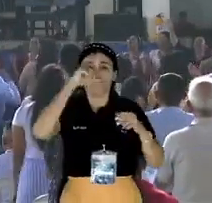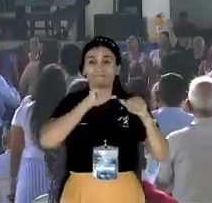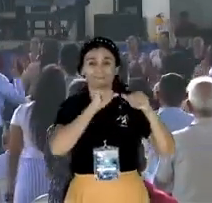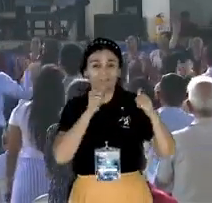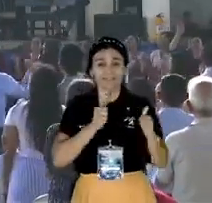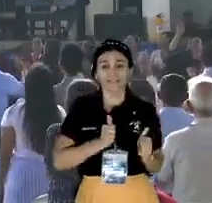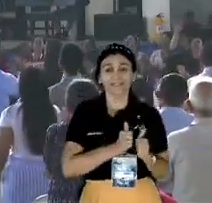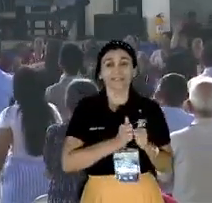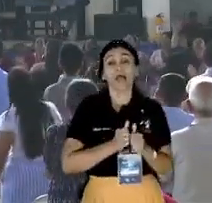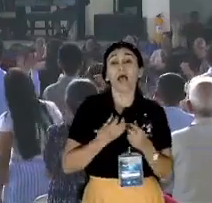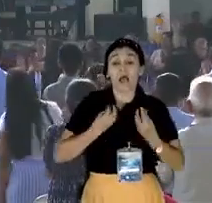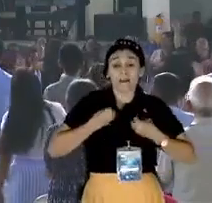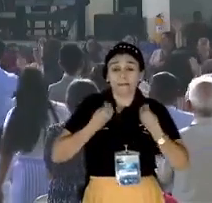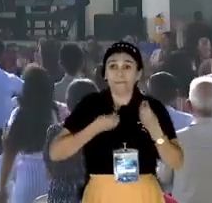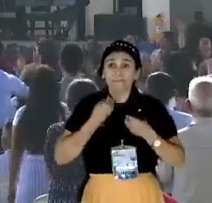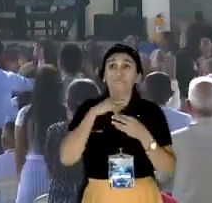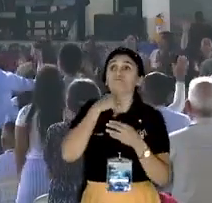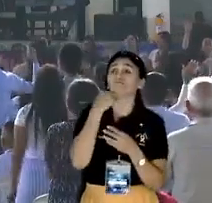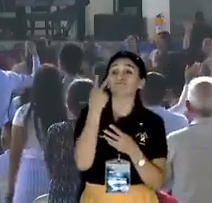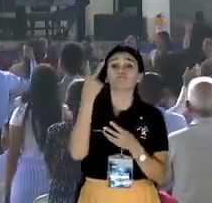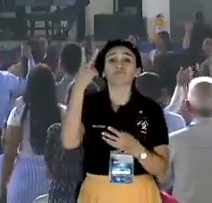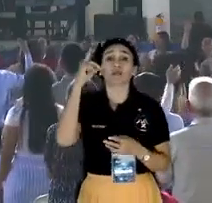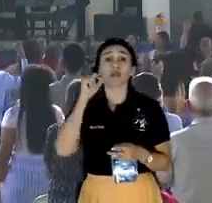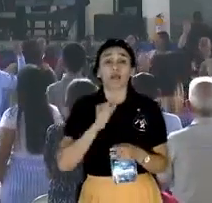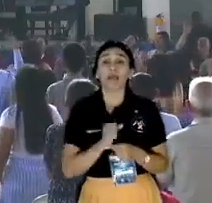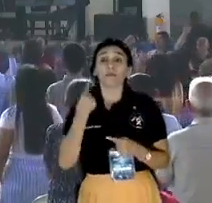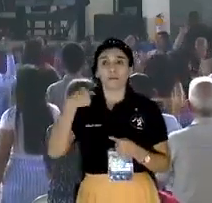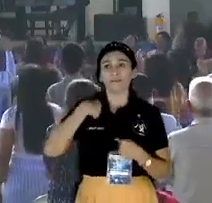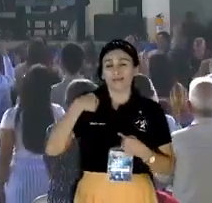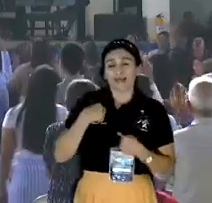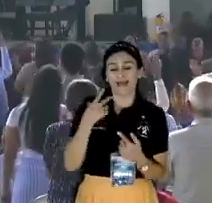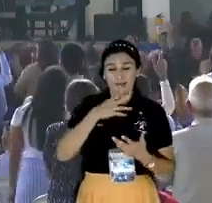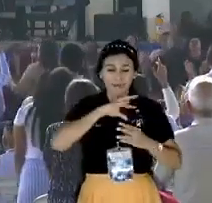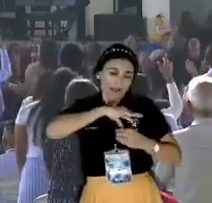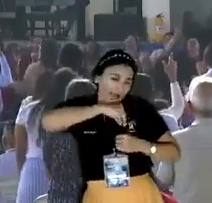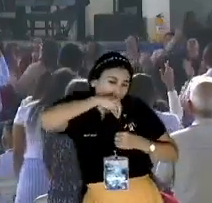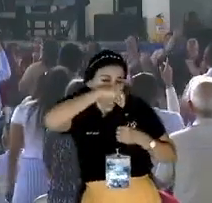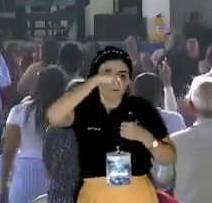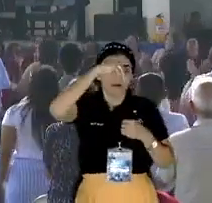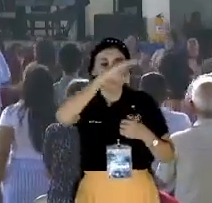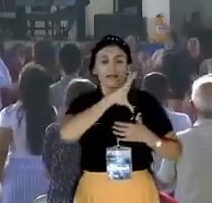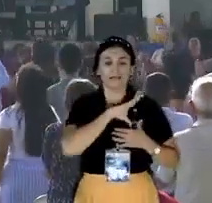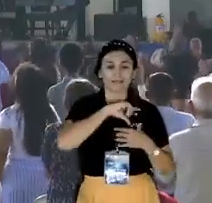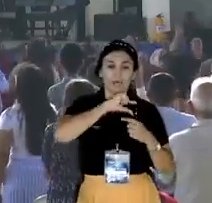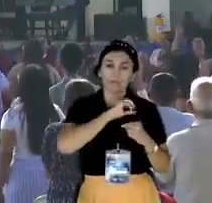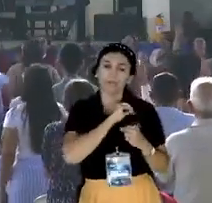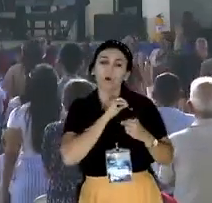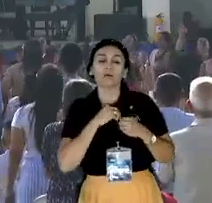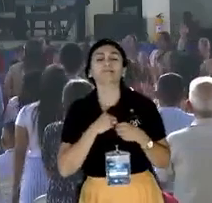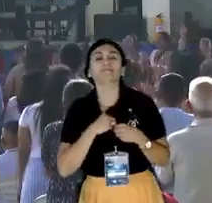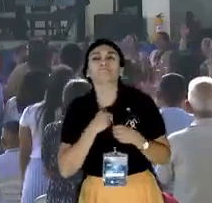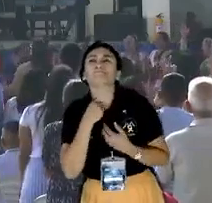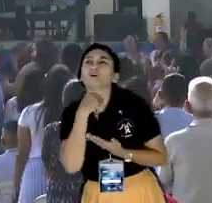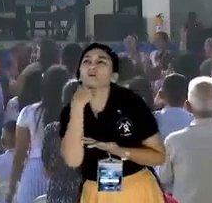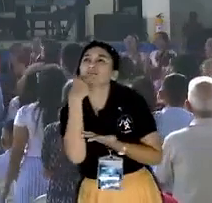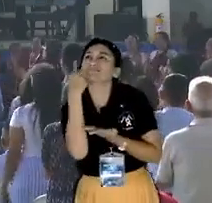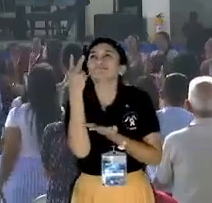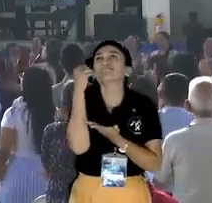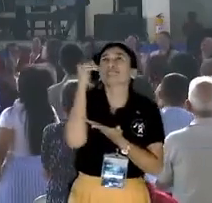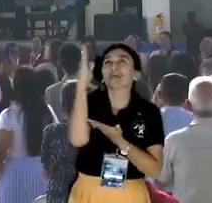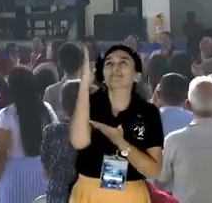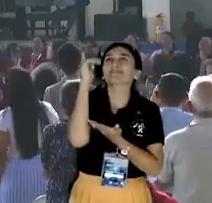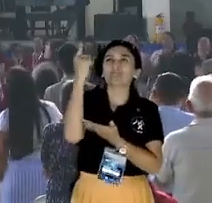Por eso yo digo, Jesucristo es Dios. Él vive en mi alma y en mi corazón. Por eso yo